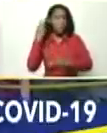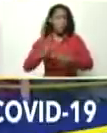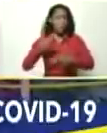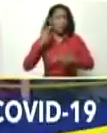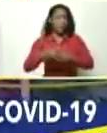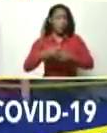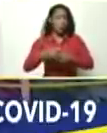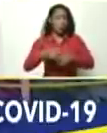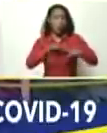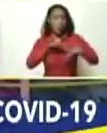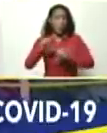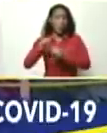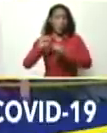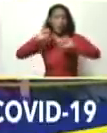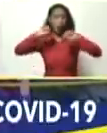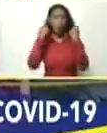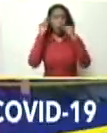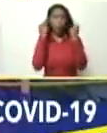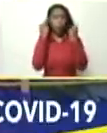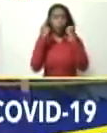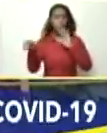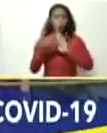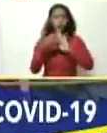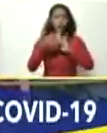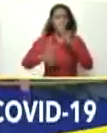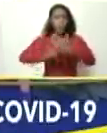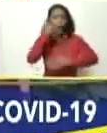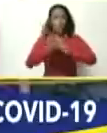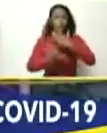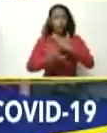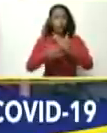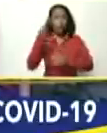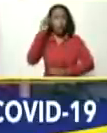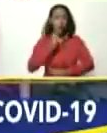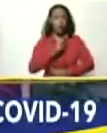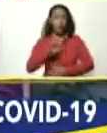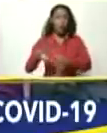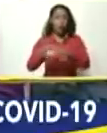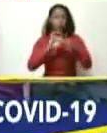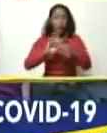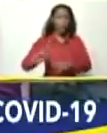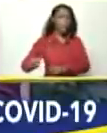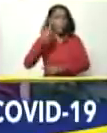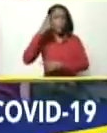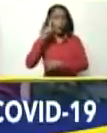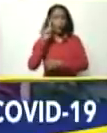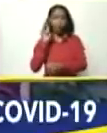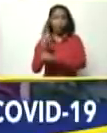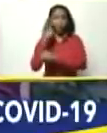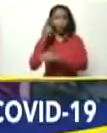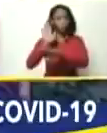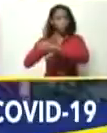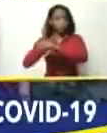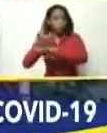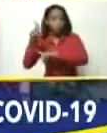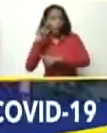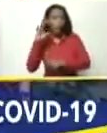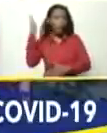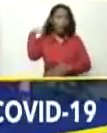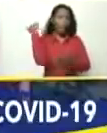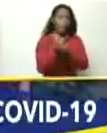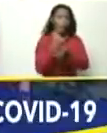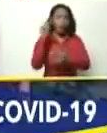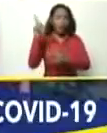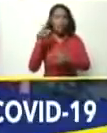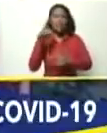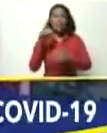la oligarquía bogotana contra el proyecto de Bolívar, contra el proyecto de la Unión. Fue la primera que identificó la traición de